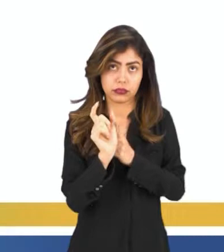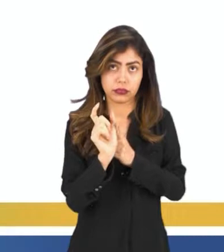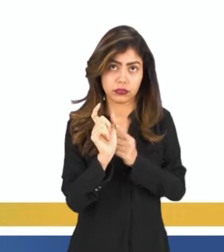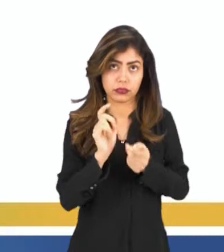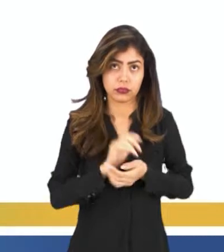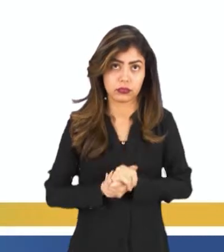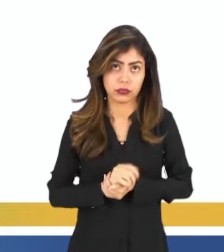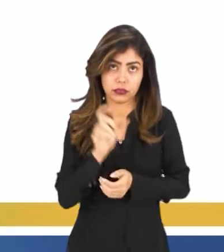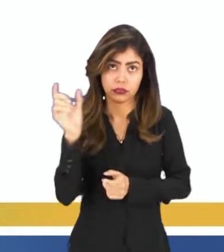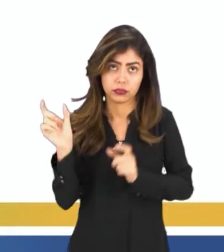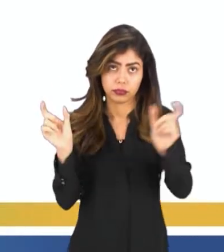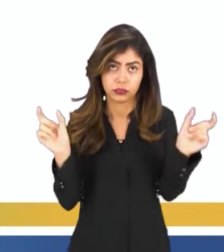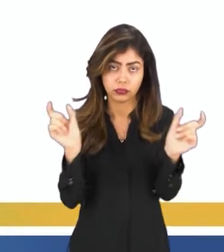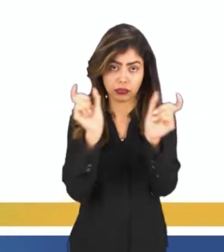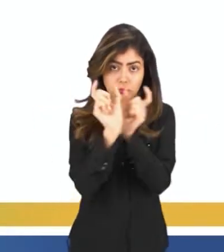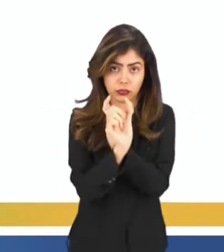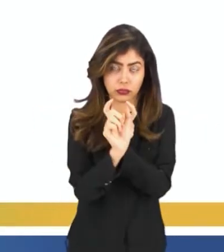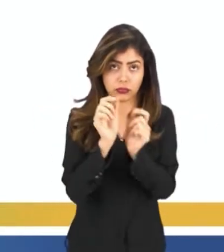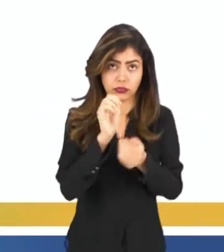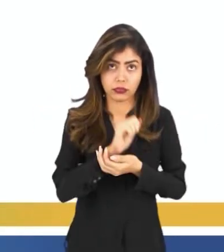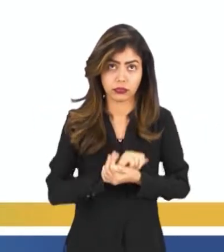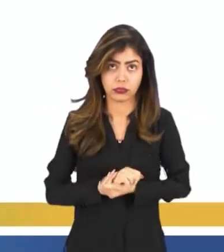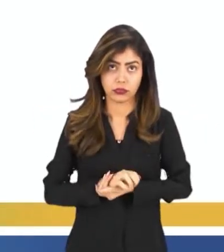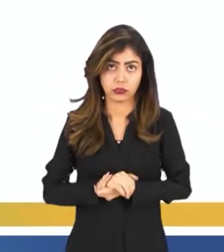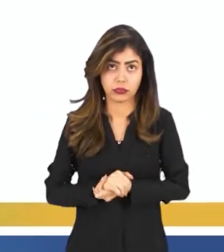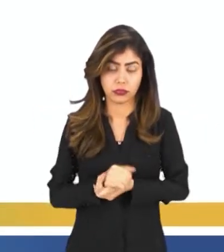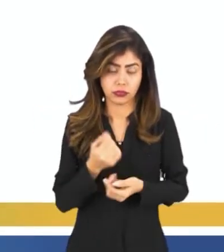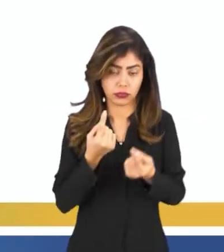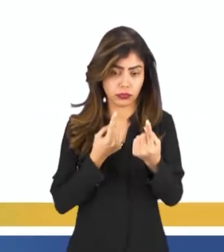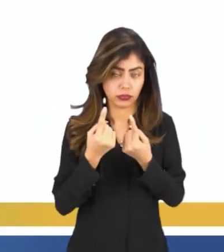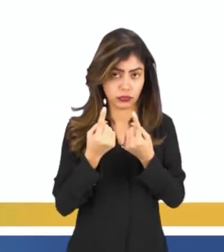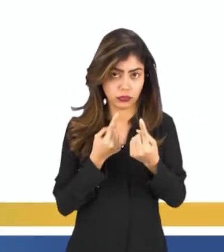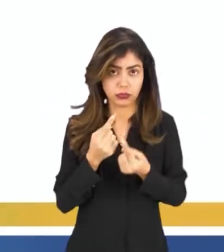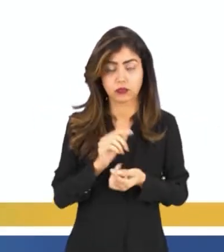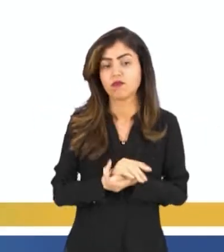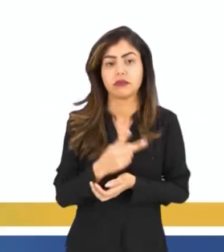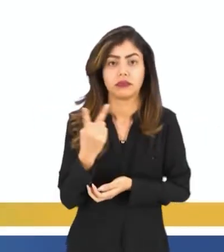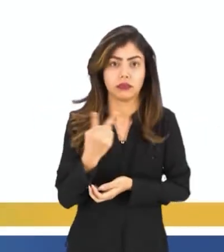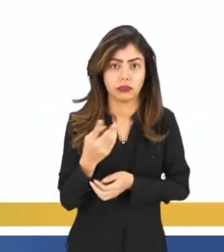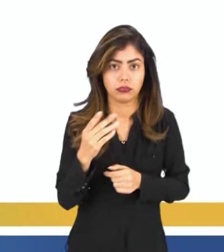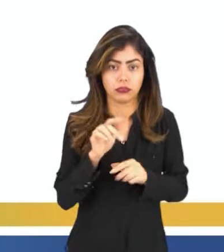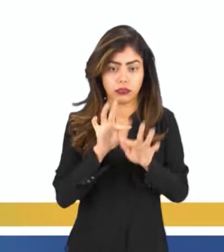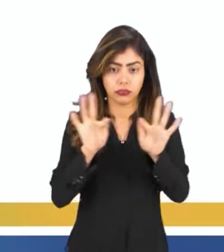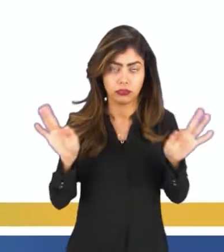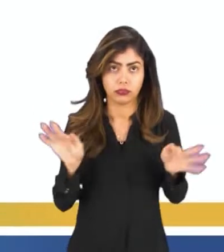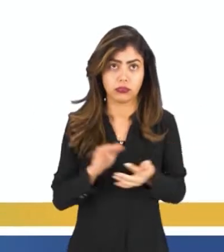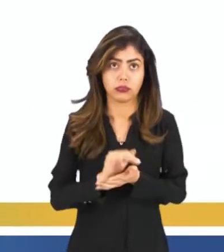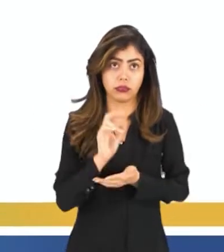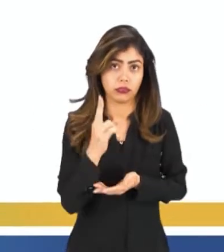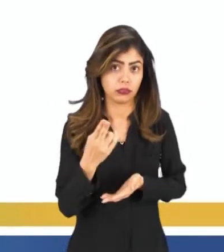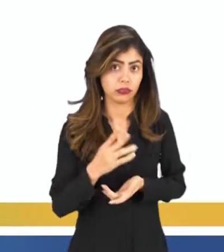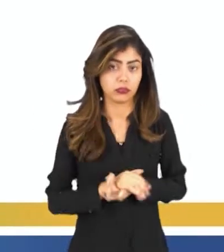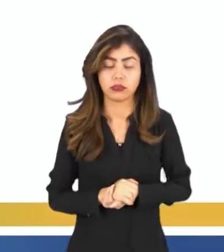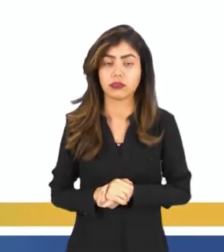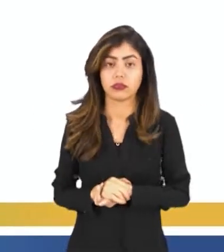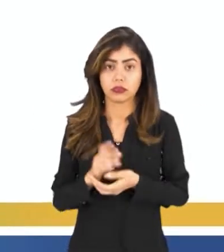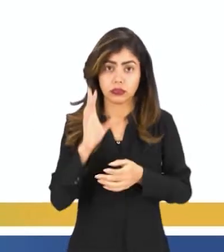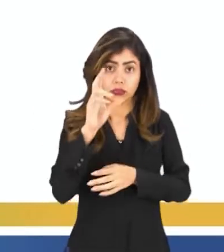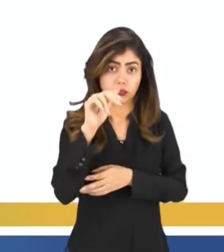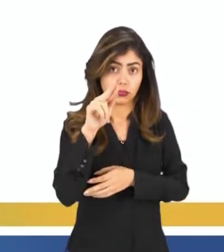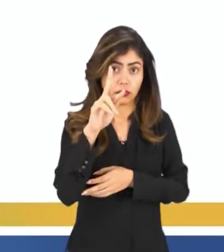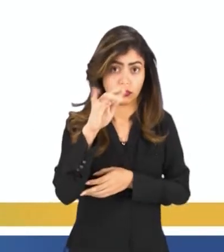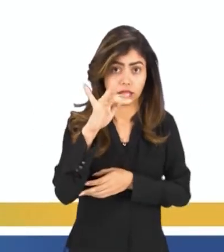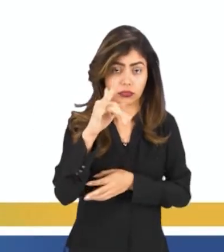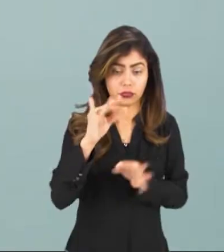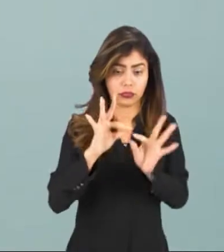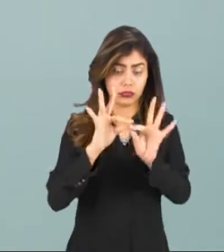partes de un mensaje y establece una relación entre dos oraciones o si los colectores son o